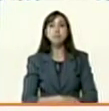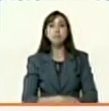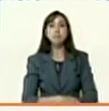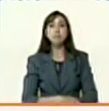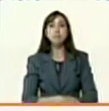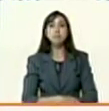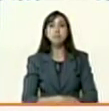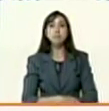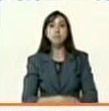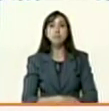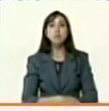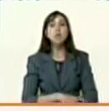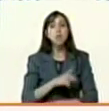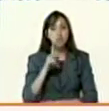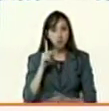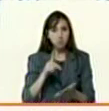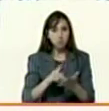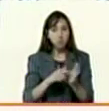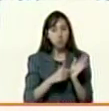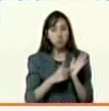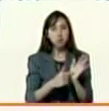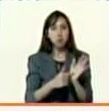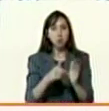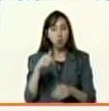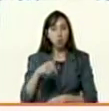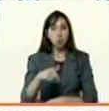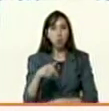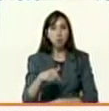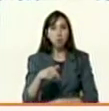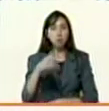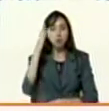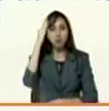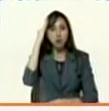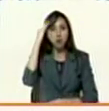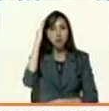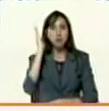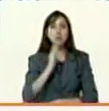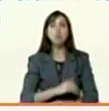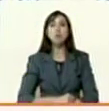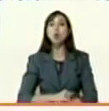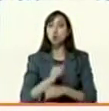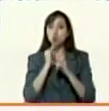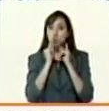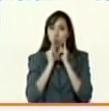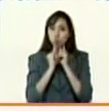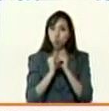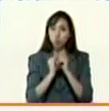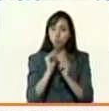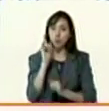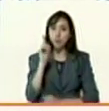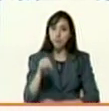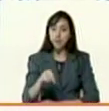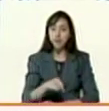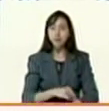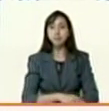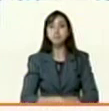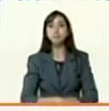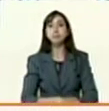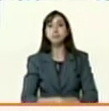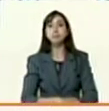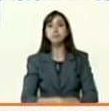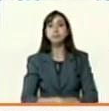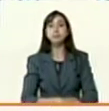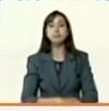vamos a pronunciarnos al respecto en el día de hoy. Igualmente les informo que en las